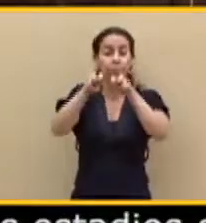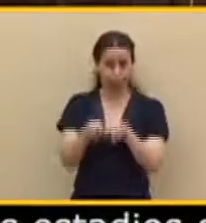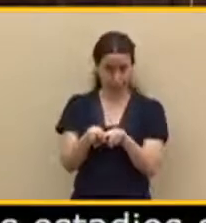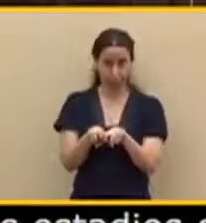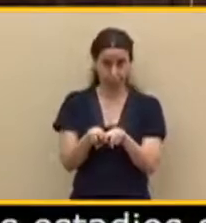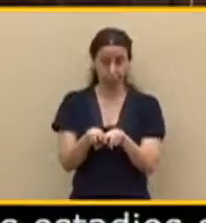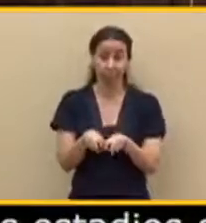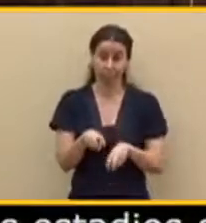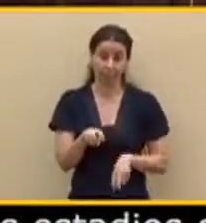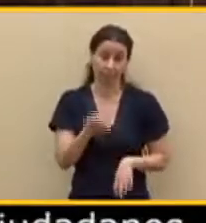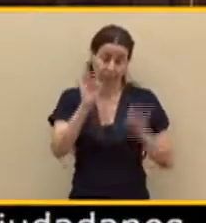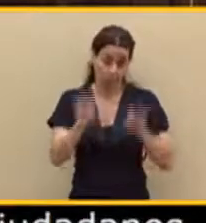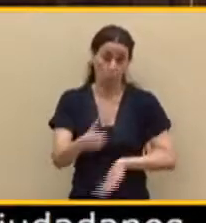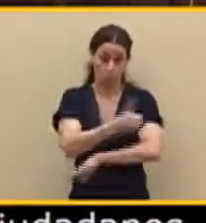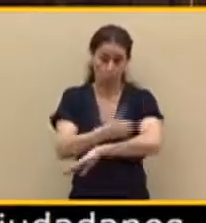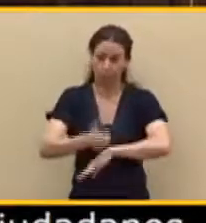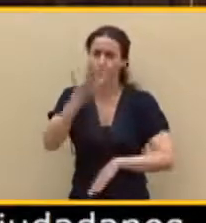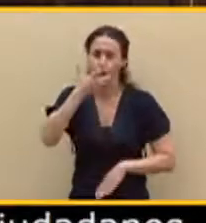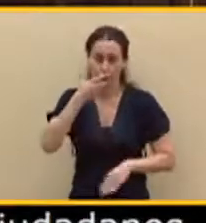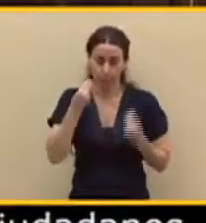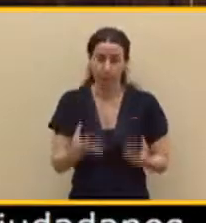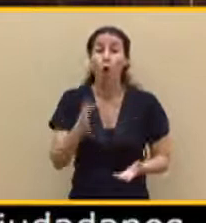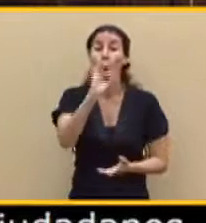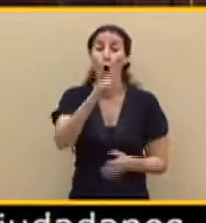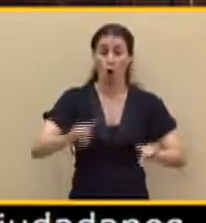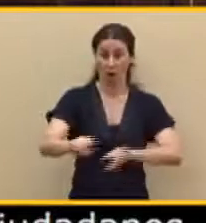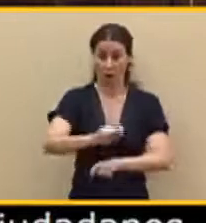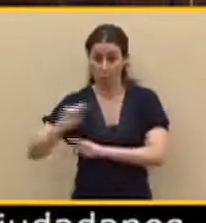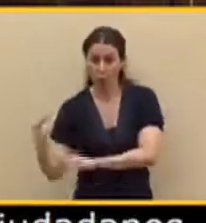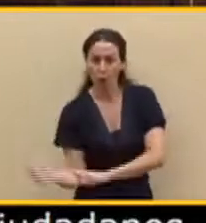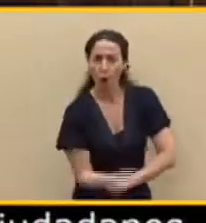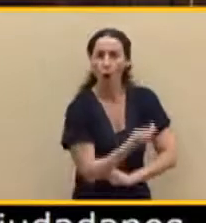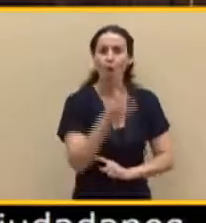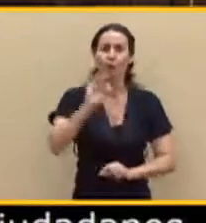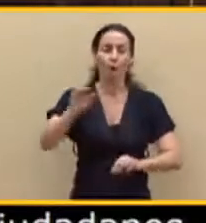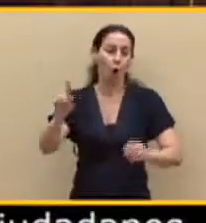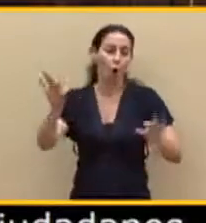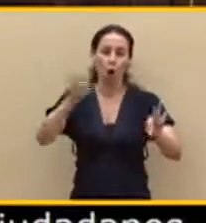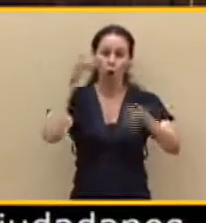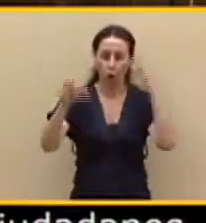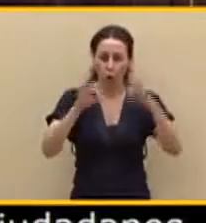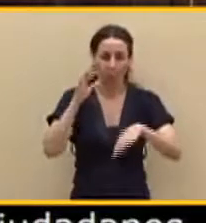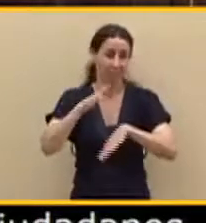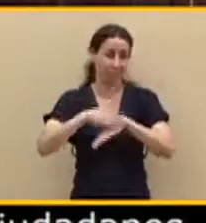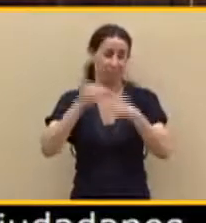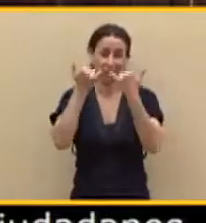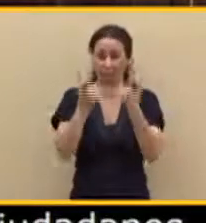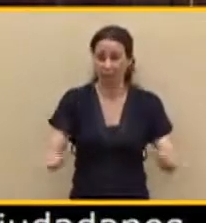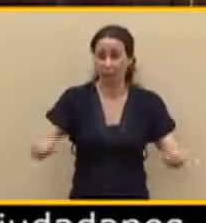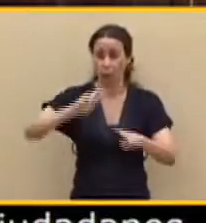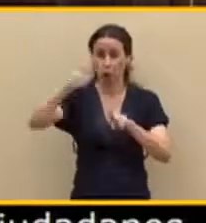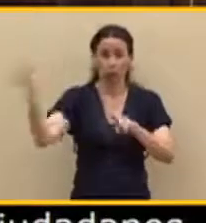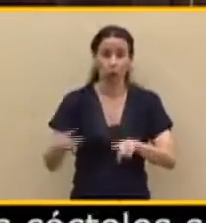Villegas? Los campos de golf o los cócteles para la apertura de cursos políticos y judiciales son ejemplos de eventos en los